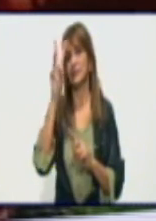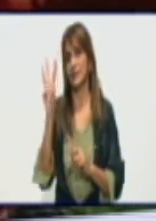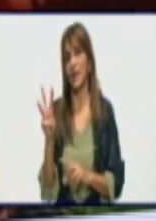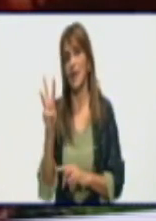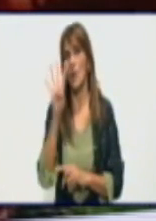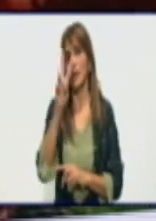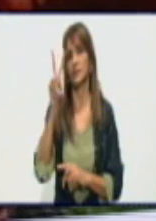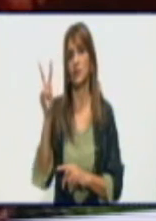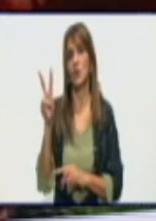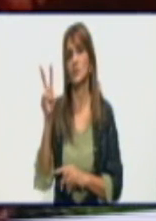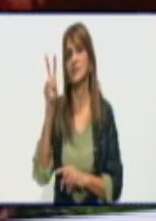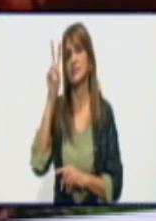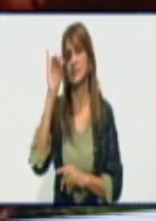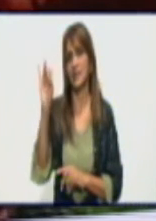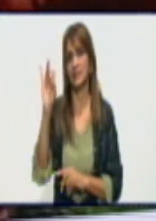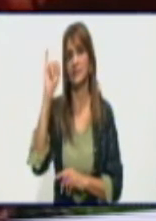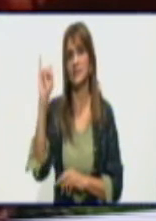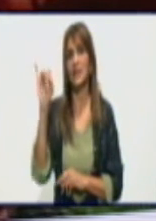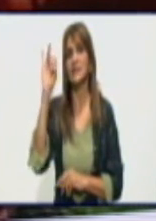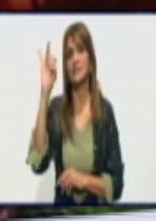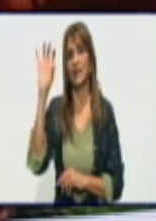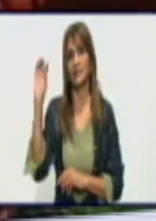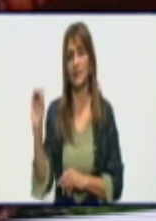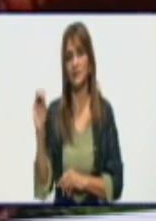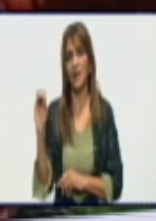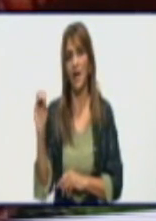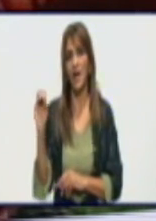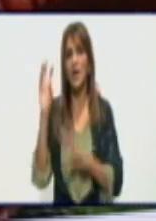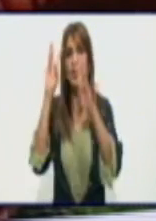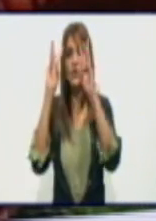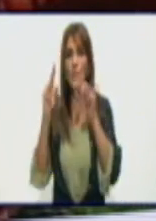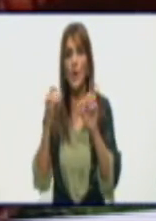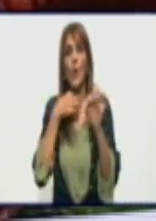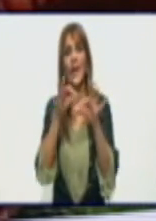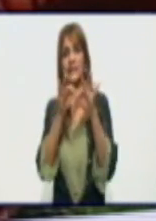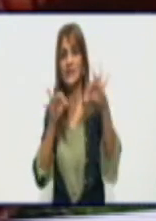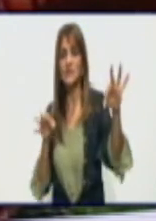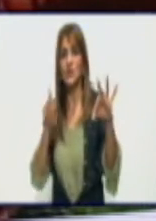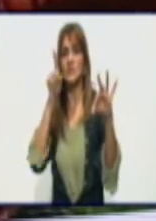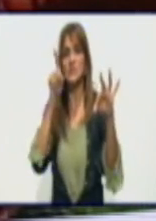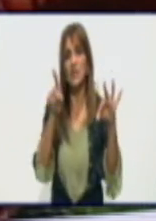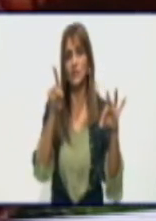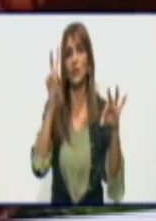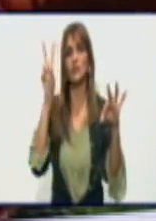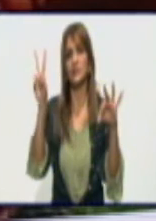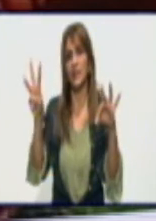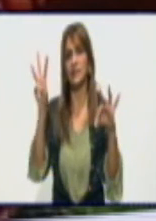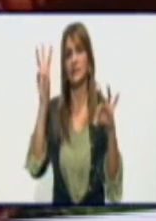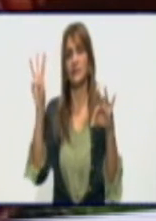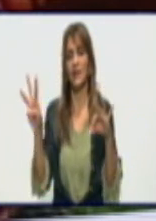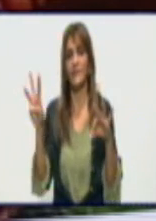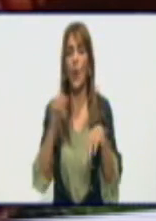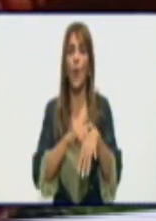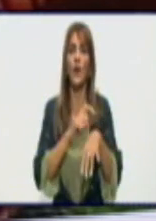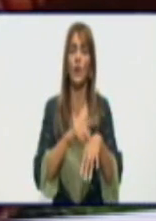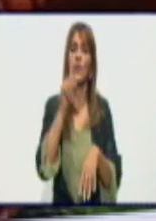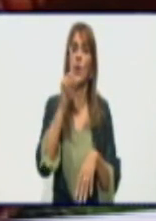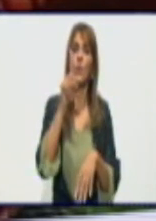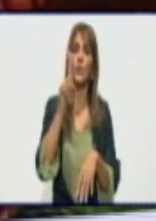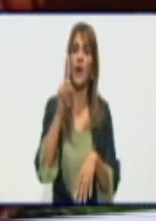2342-7670, extensión 133, en el horario de 9 de la mañana a 1 de la tarde, y pueden